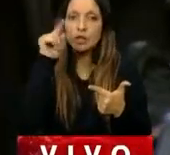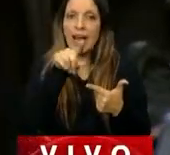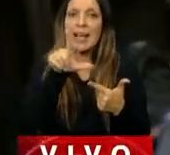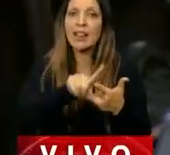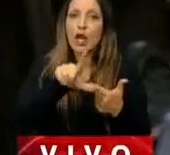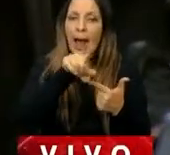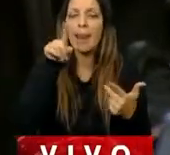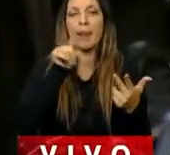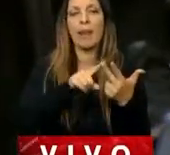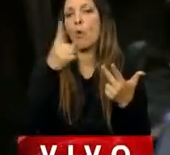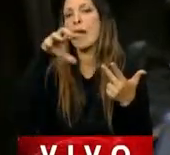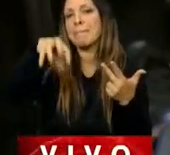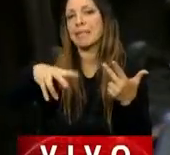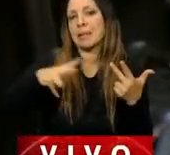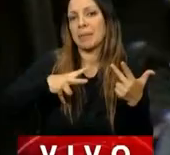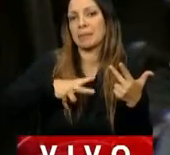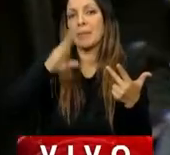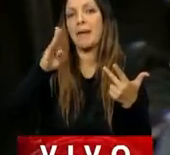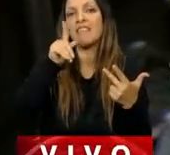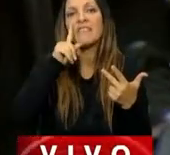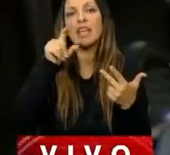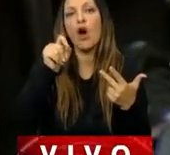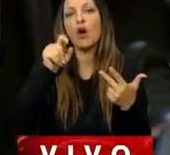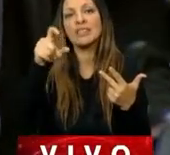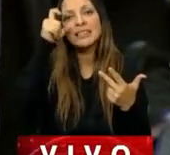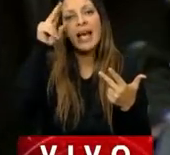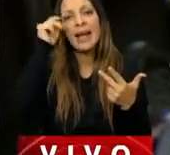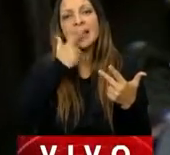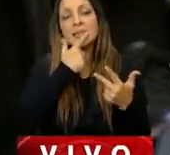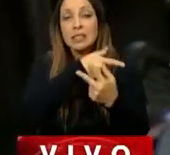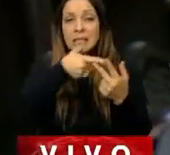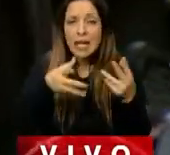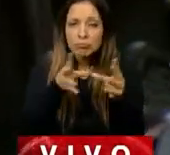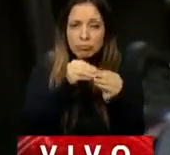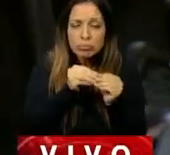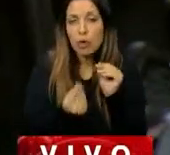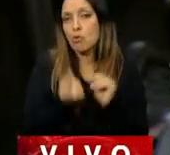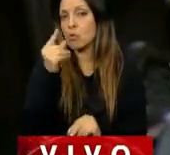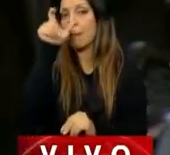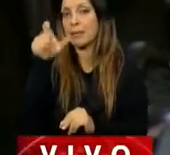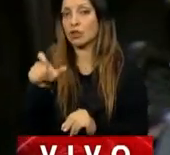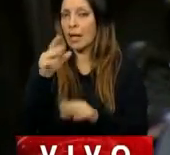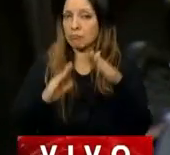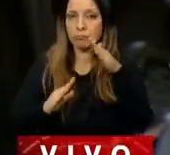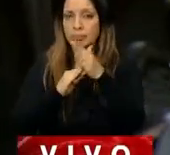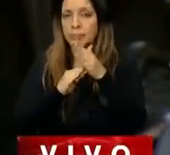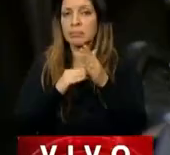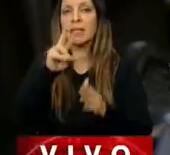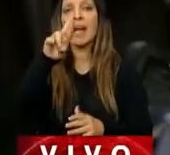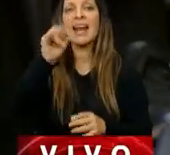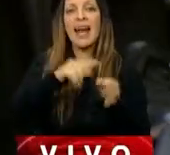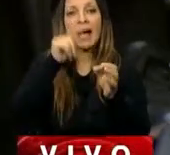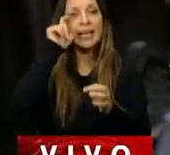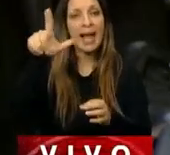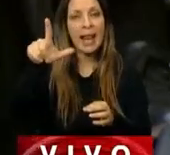Litoral y una empresa privada que es Bioceres. La persona que llevó adelante esta investigación es Raquel